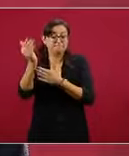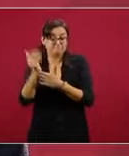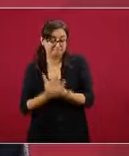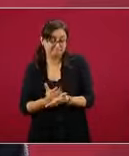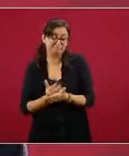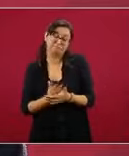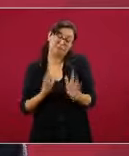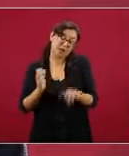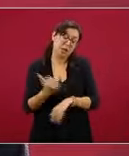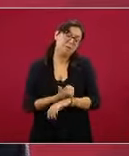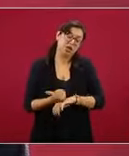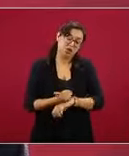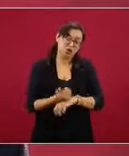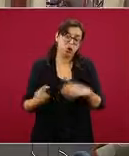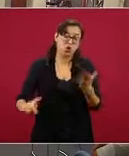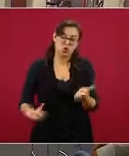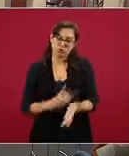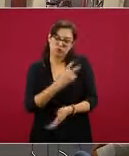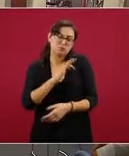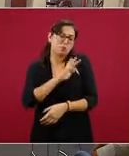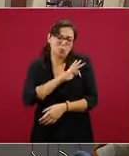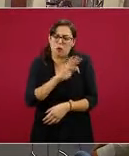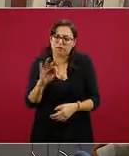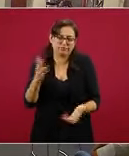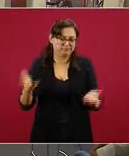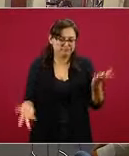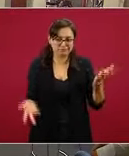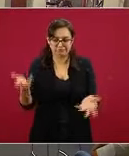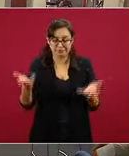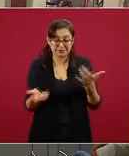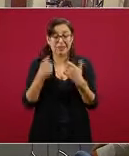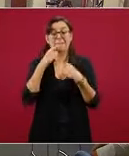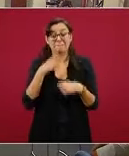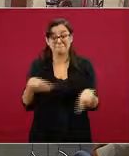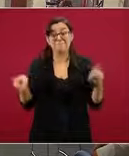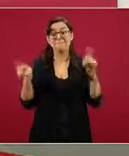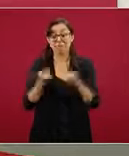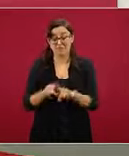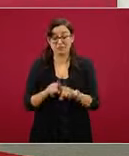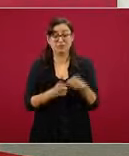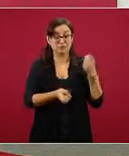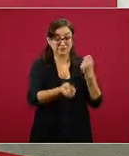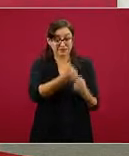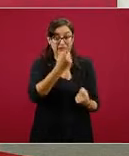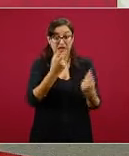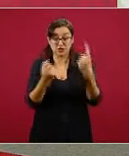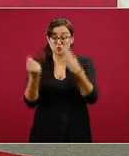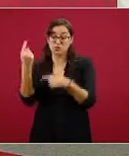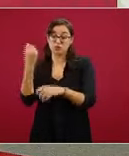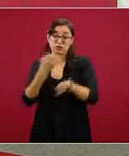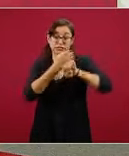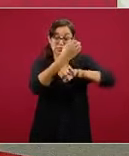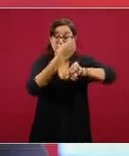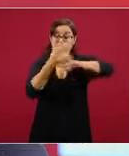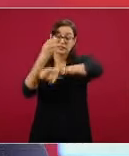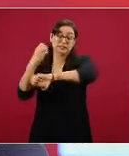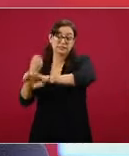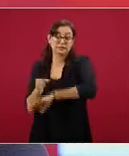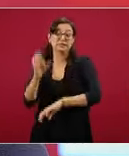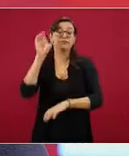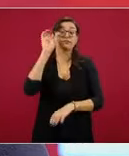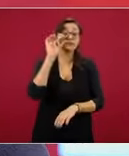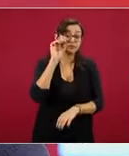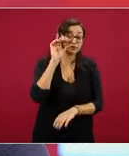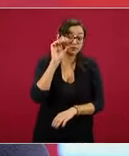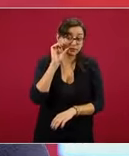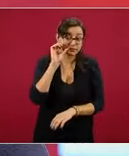es tan elevado, es decir, no hubo un incremento tan grande. Y lógicamente las entidades que están sí en naranja, y digamos que están con